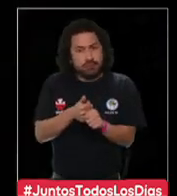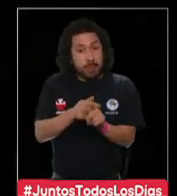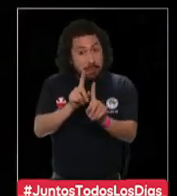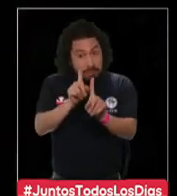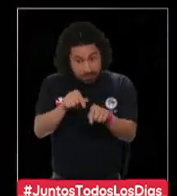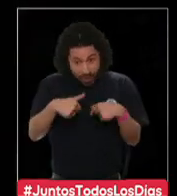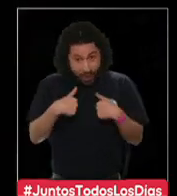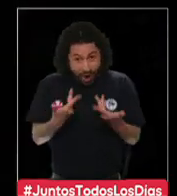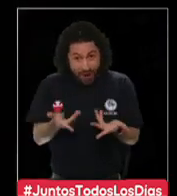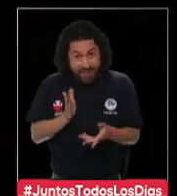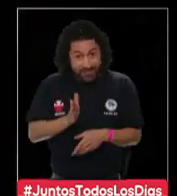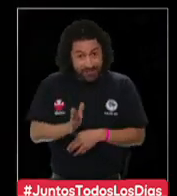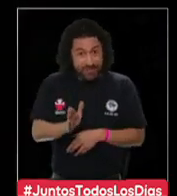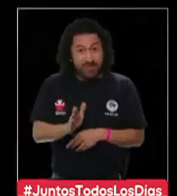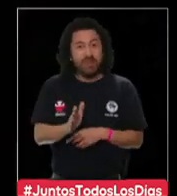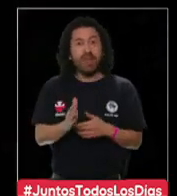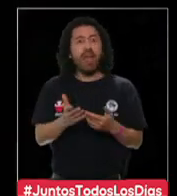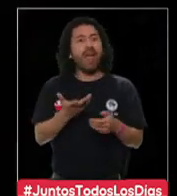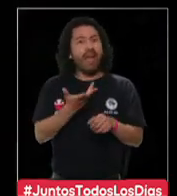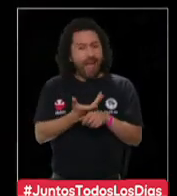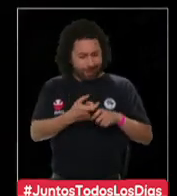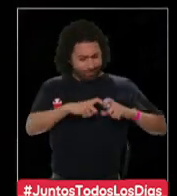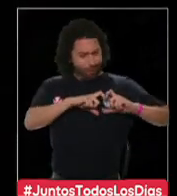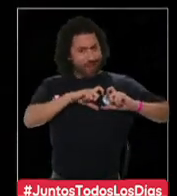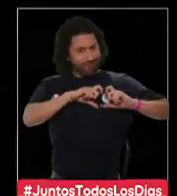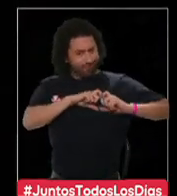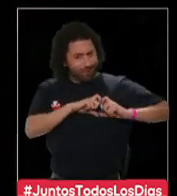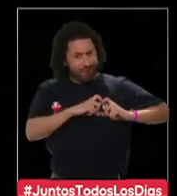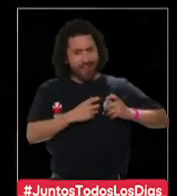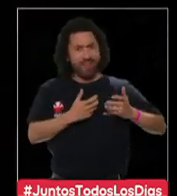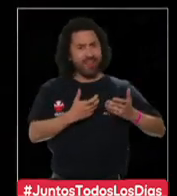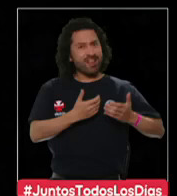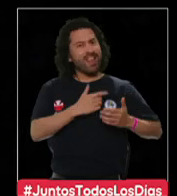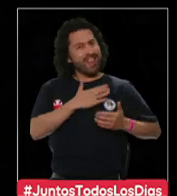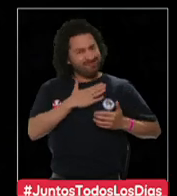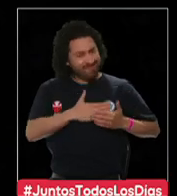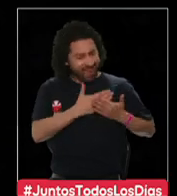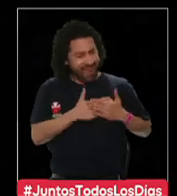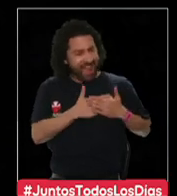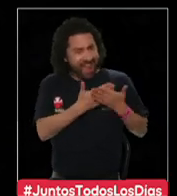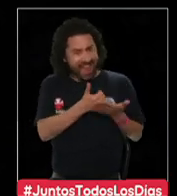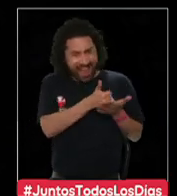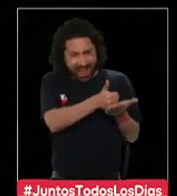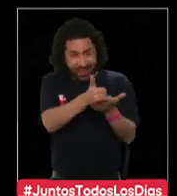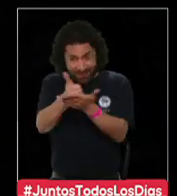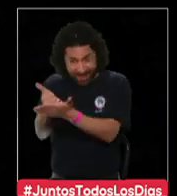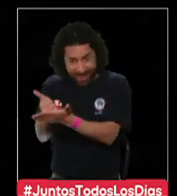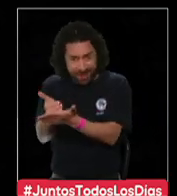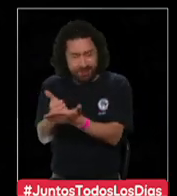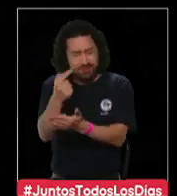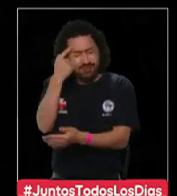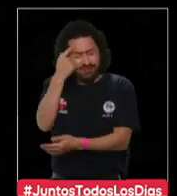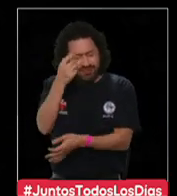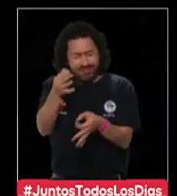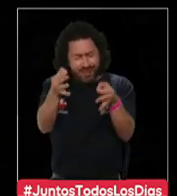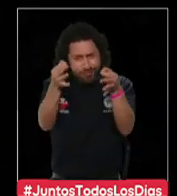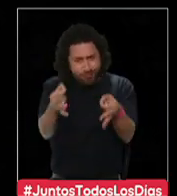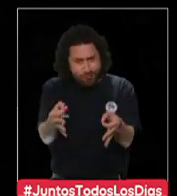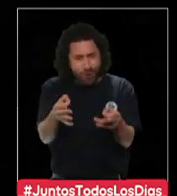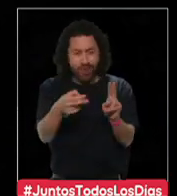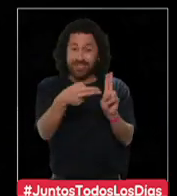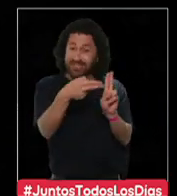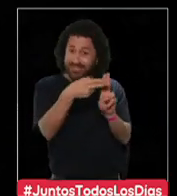Pero mientras existan corazones dispuestos a ayudar, estoy seguro que la